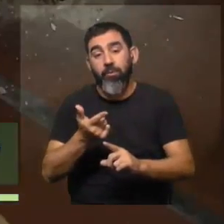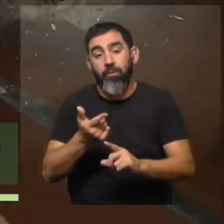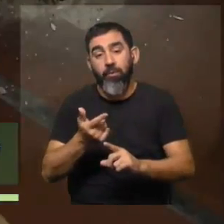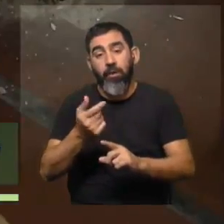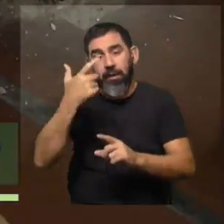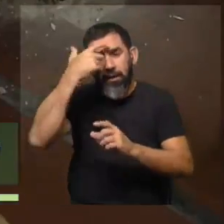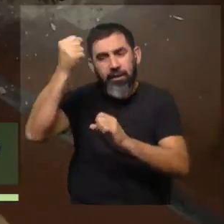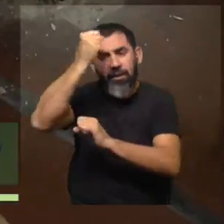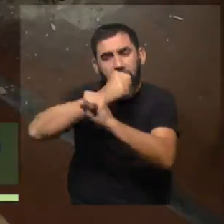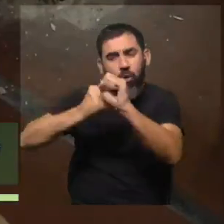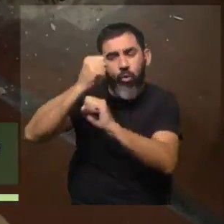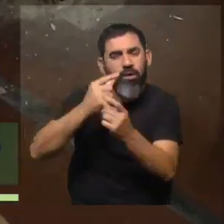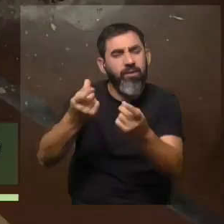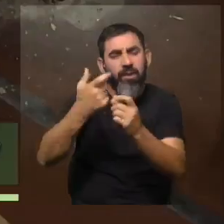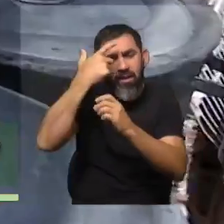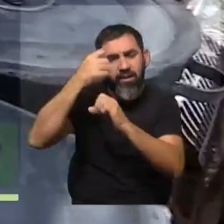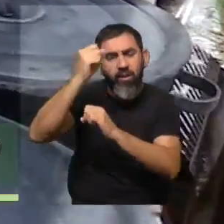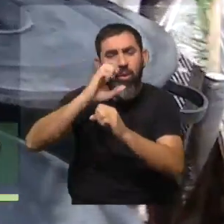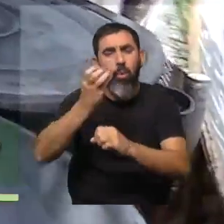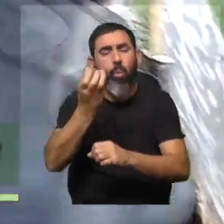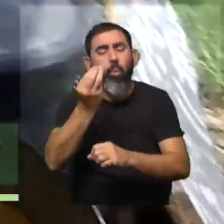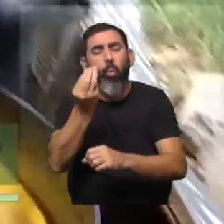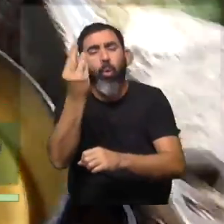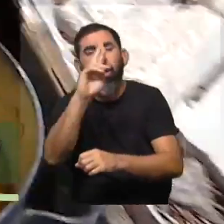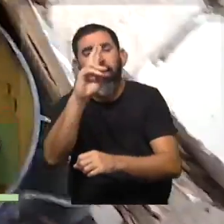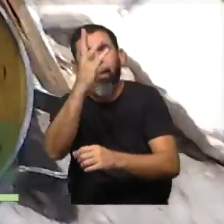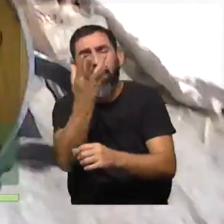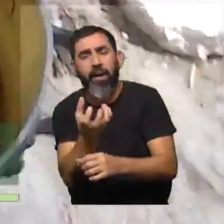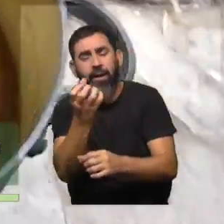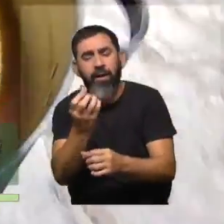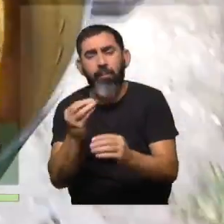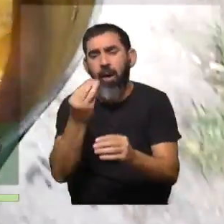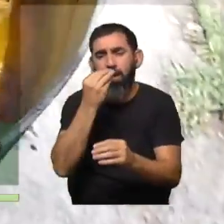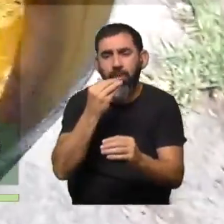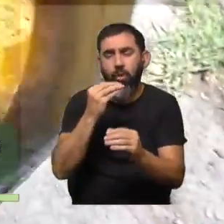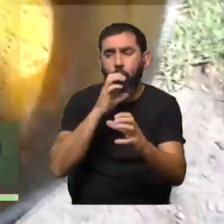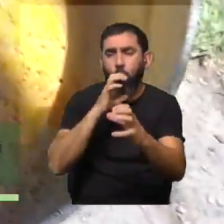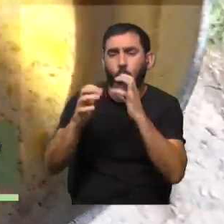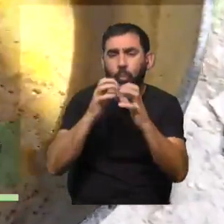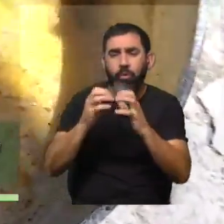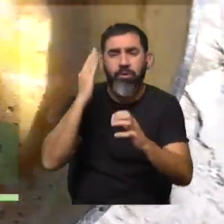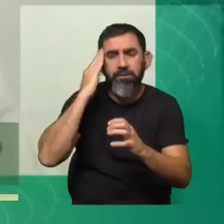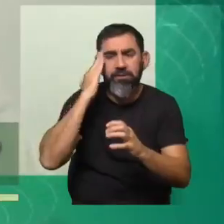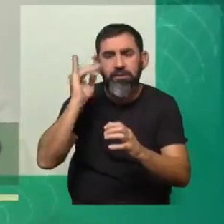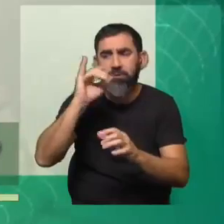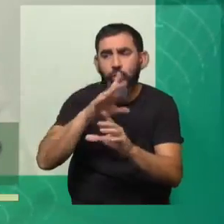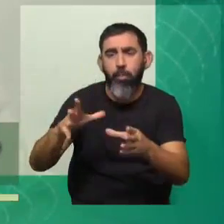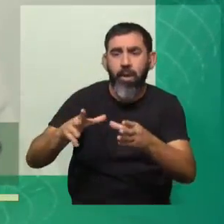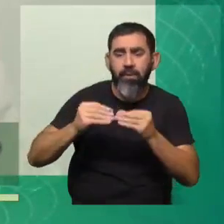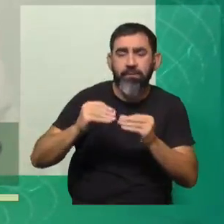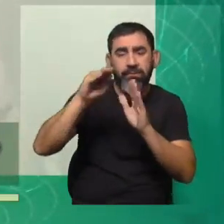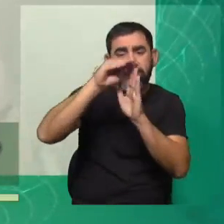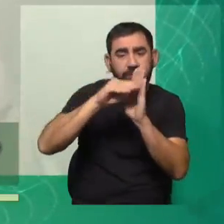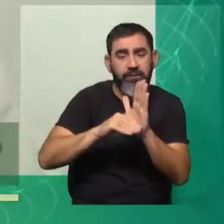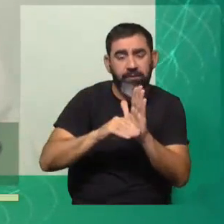intensivo de la tecnología se requiere tener un código QR para retirar la alimentación la comunicación para saber si fuiste aceptado en el programa